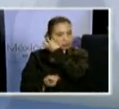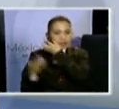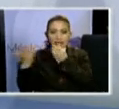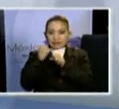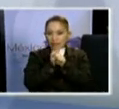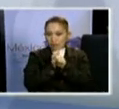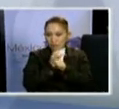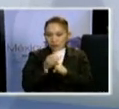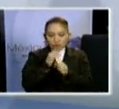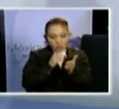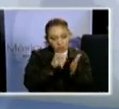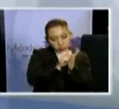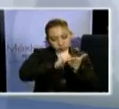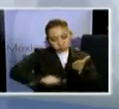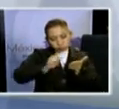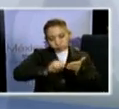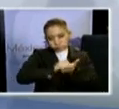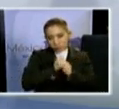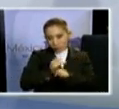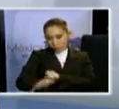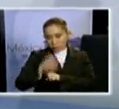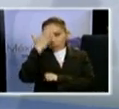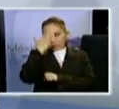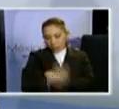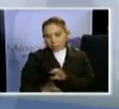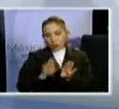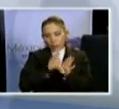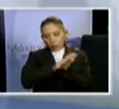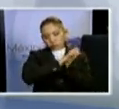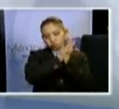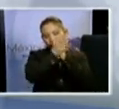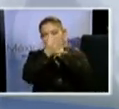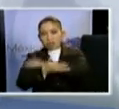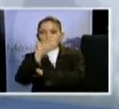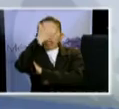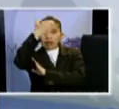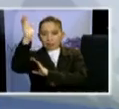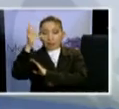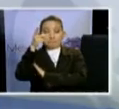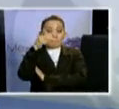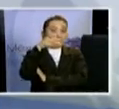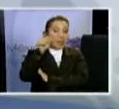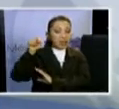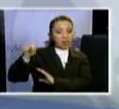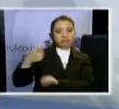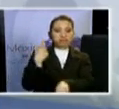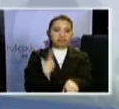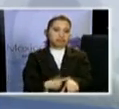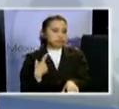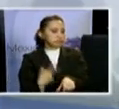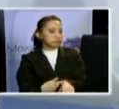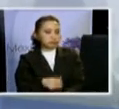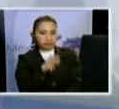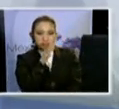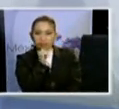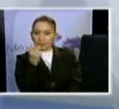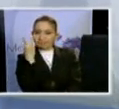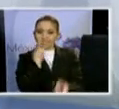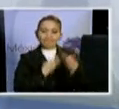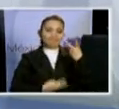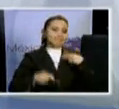los cuales pues sabemos cómo va evolucionando el cambio climático. Sin embargo, él se enfermó, no pudo